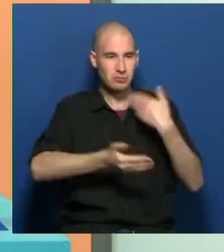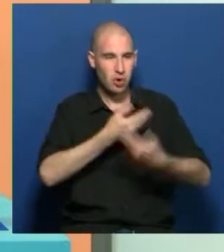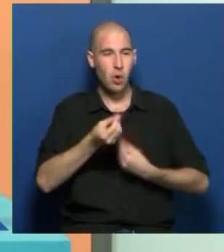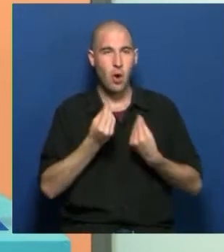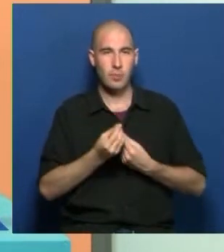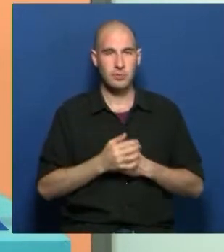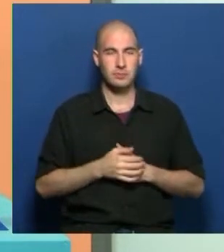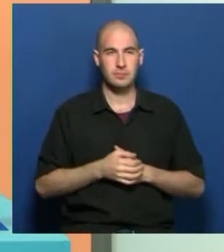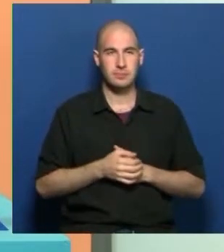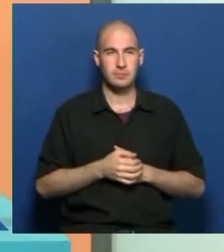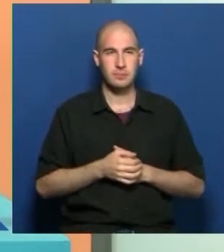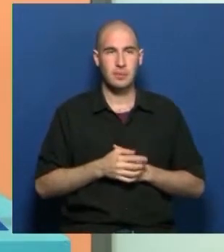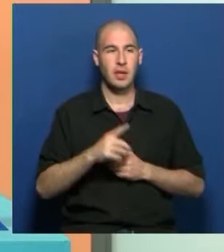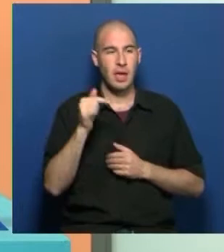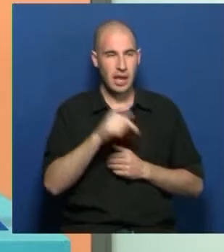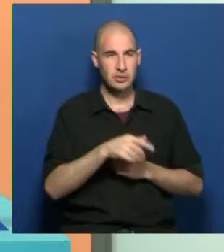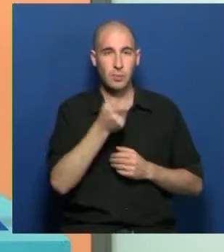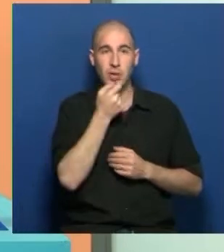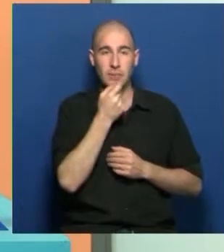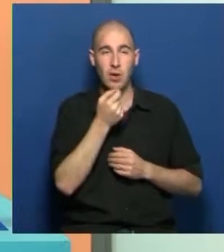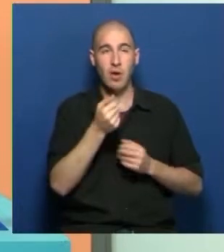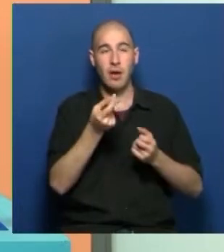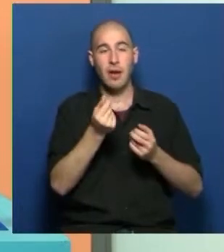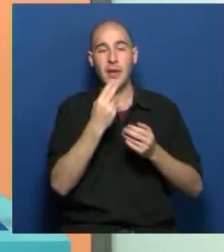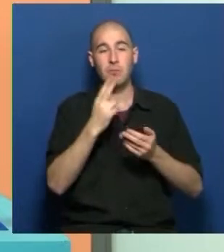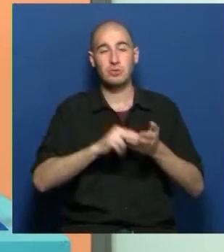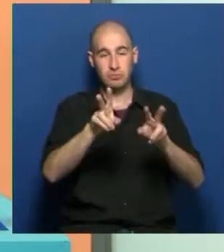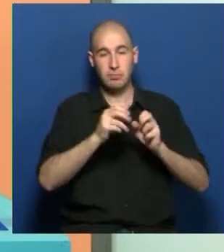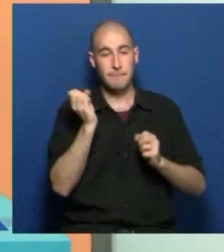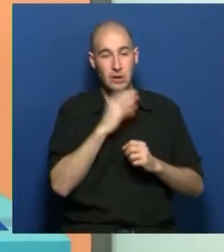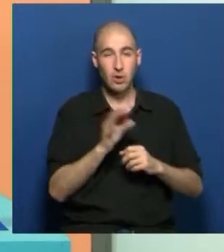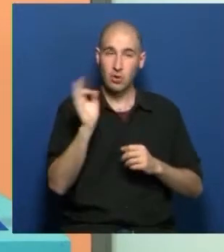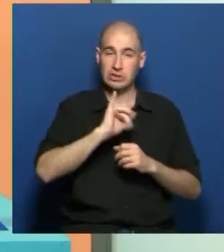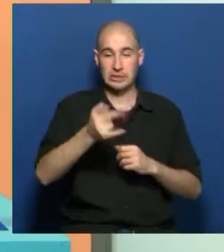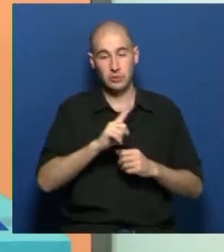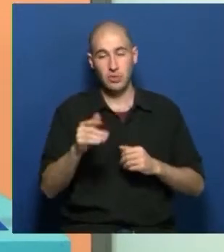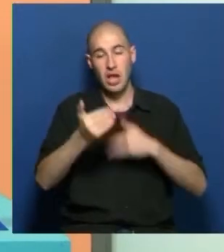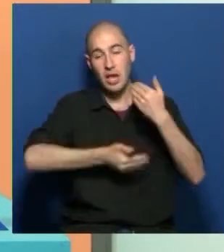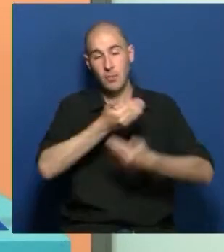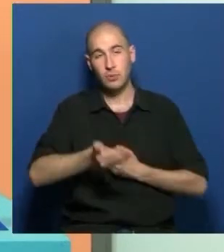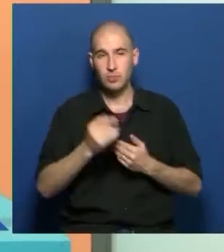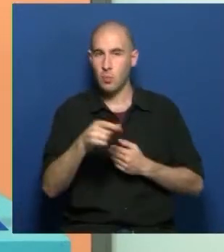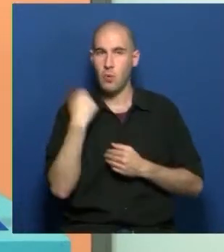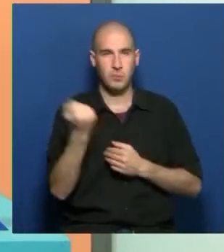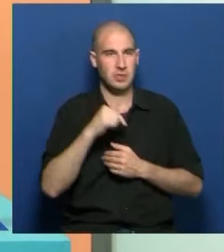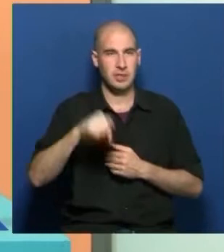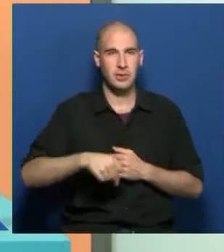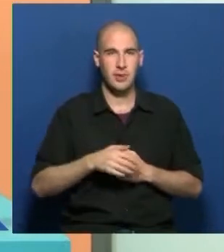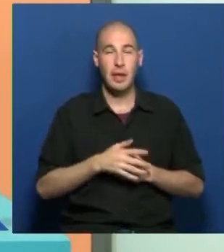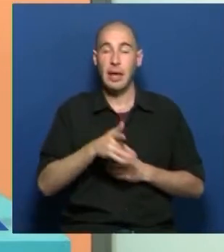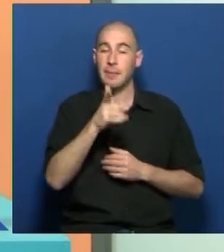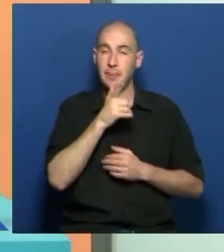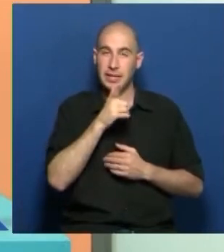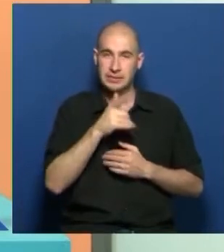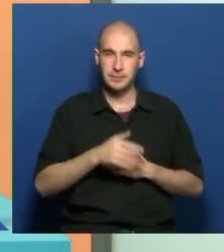esto, si esto va para que las cuentas fiscales cierren mejor o no. La evolución es clave en estos momentos. Yo